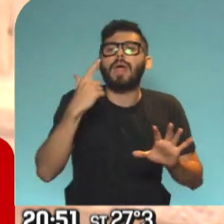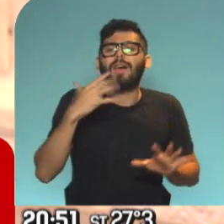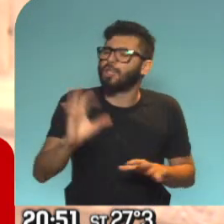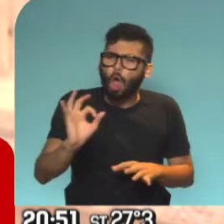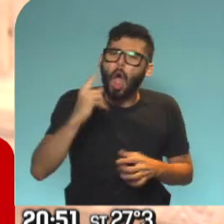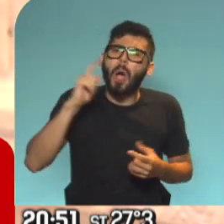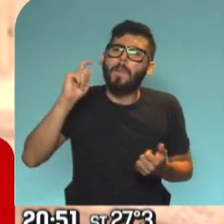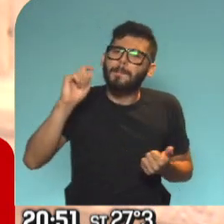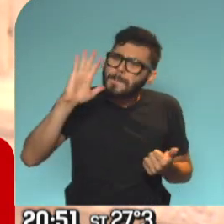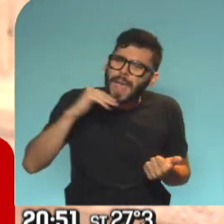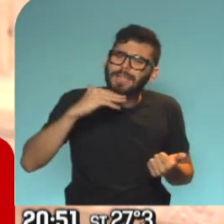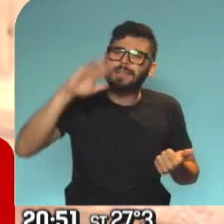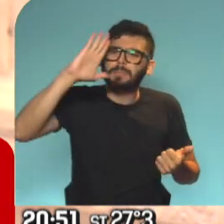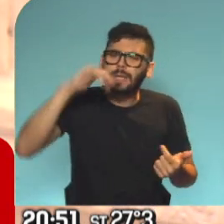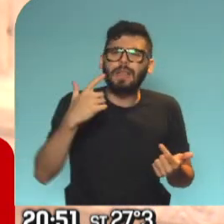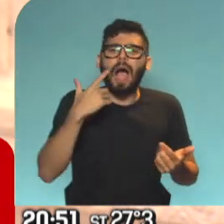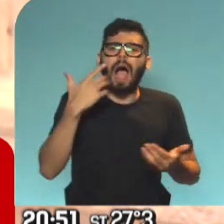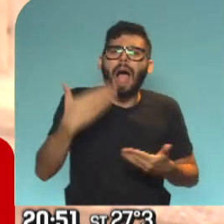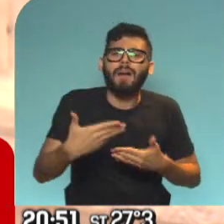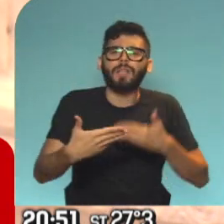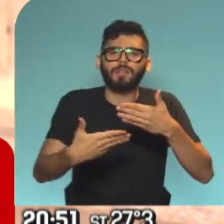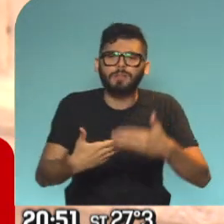cómo realmente se va